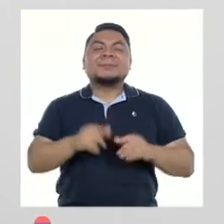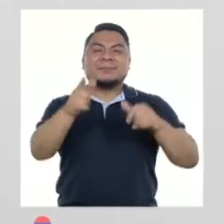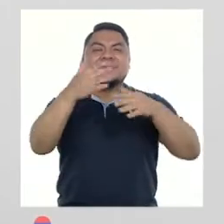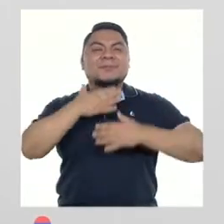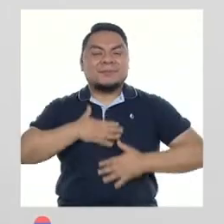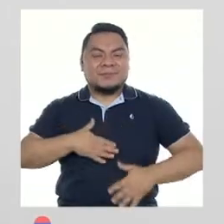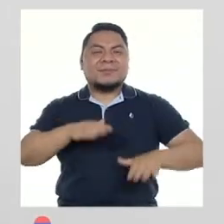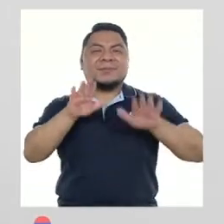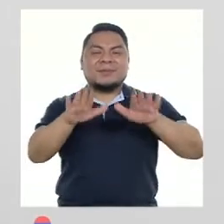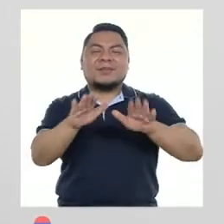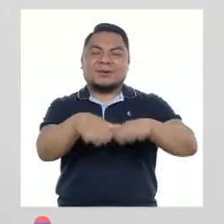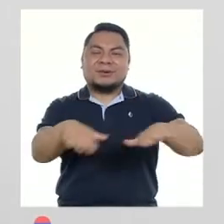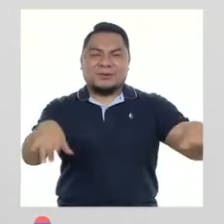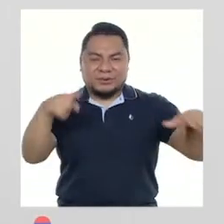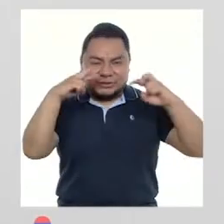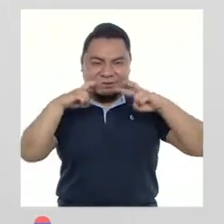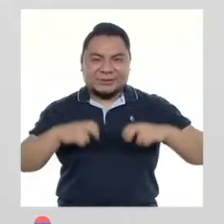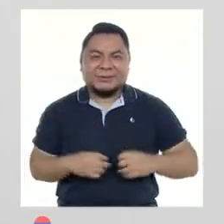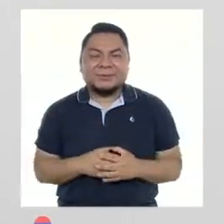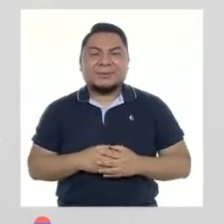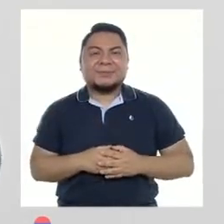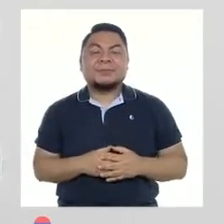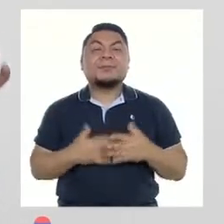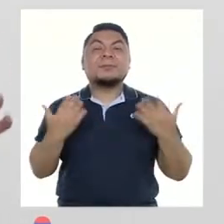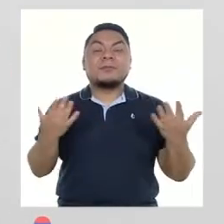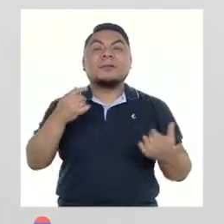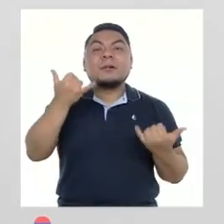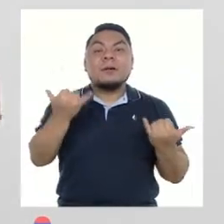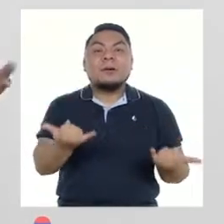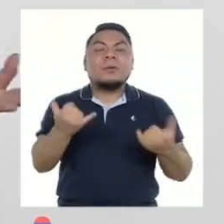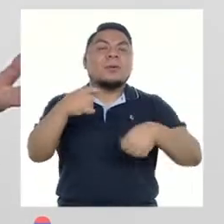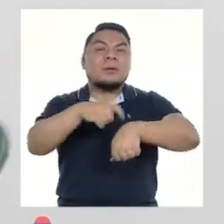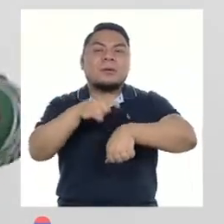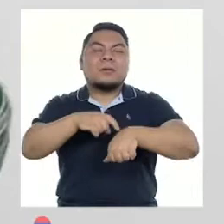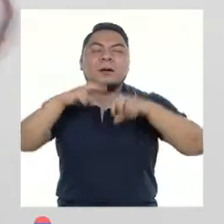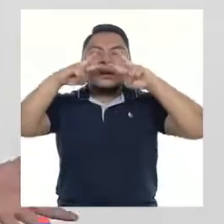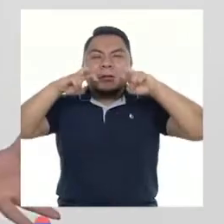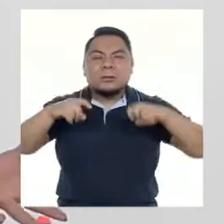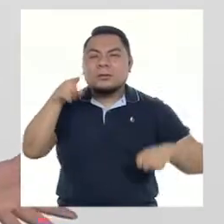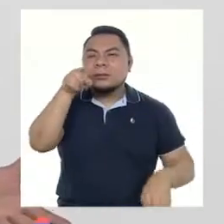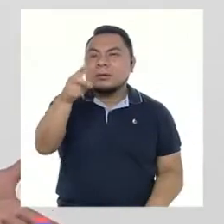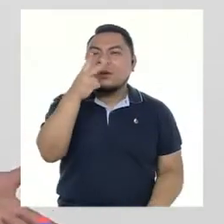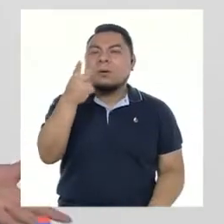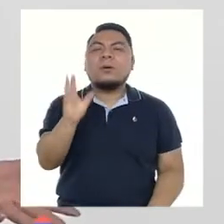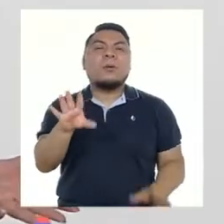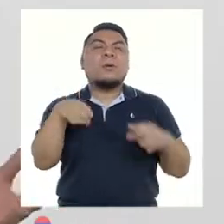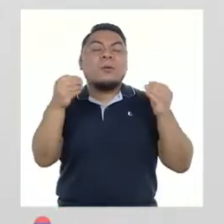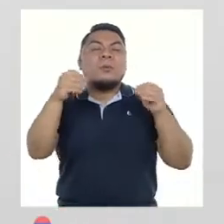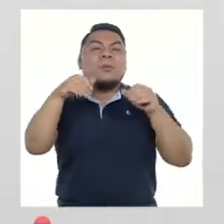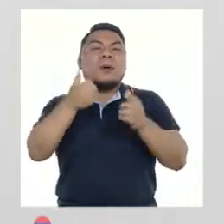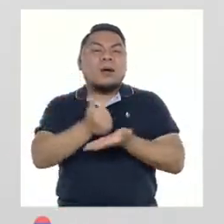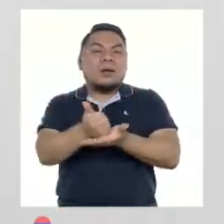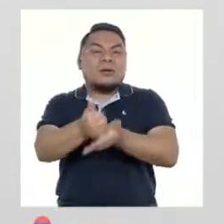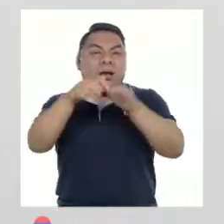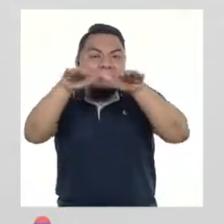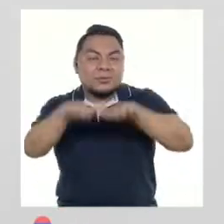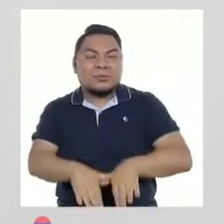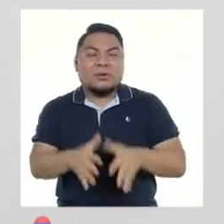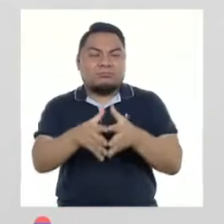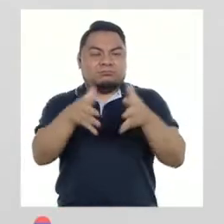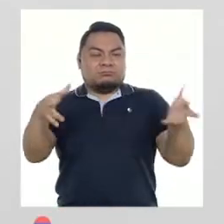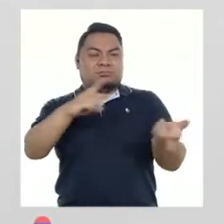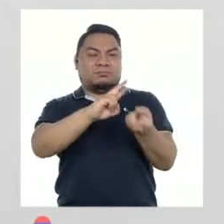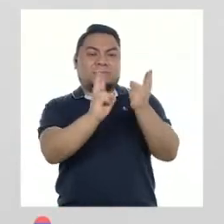Calma, mis pequeños exploradores. Es momento de averiguar cómo ayudamos a reducir la cantidad